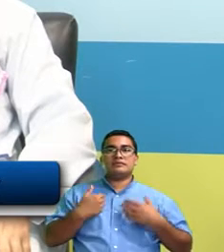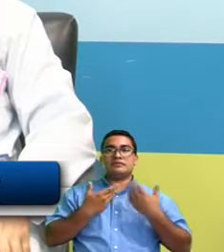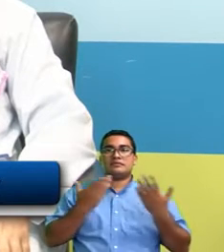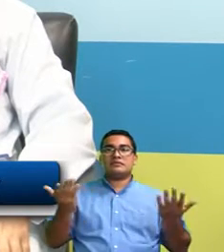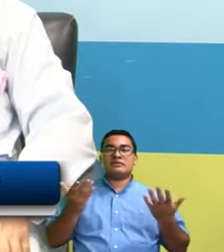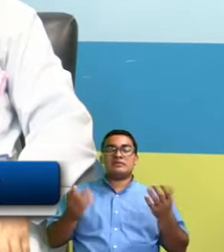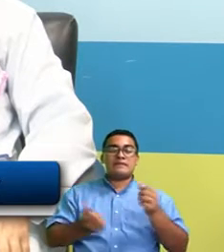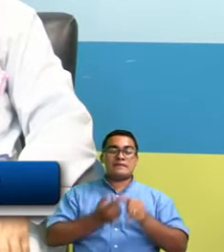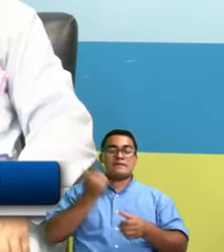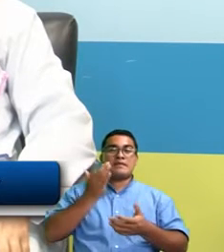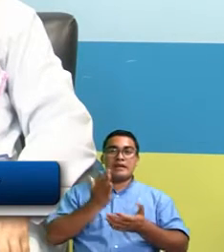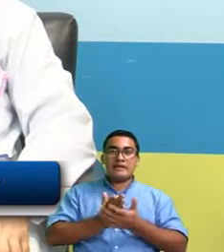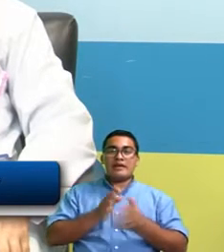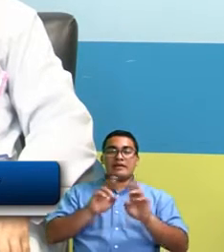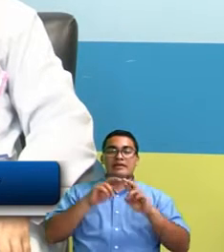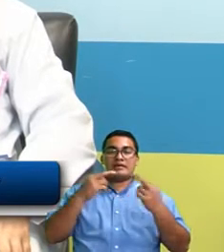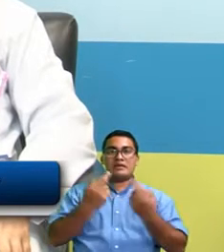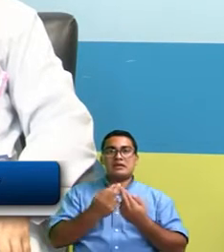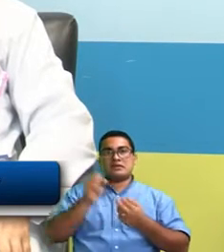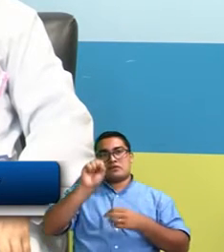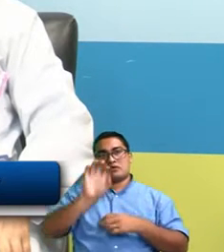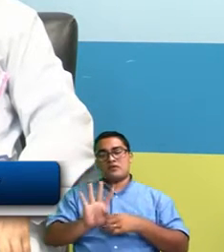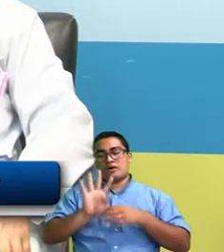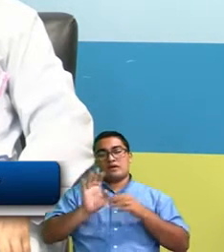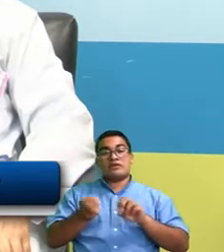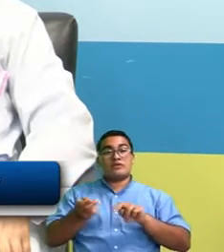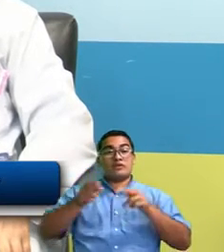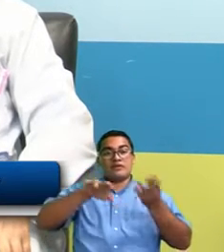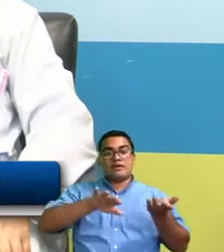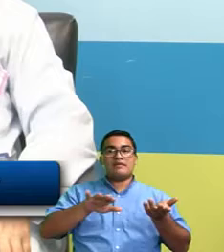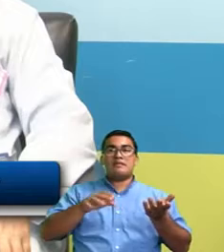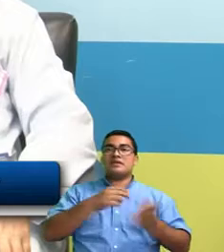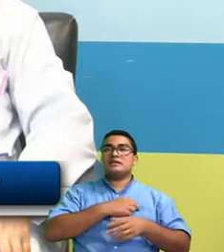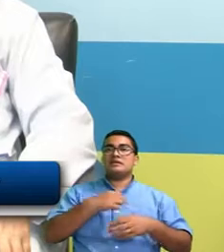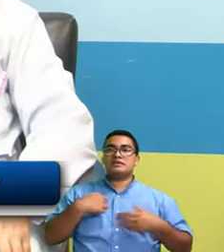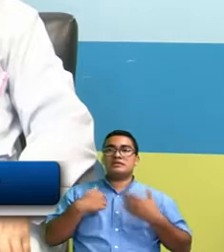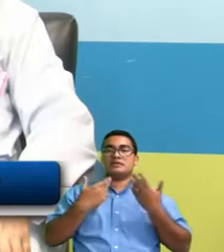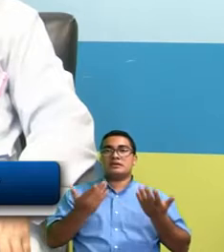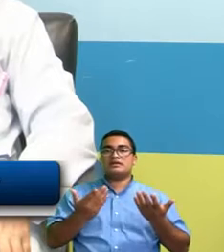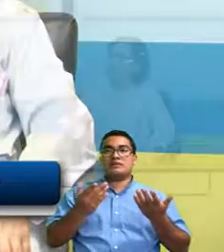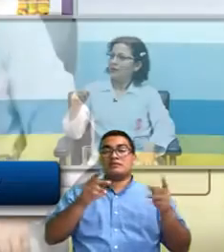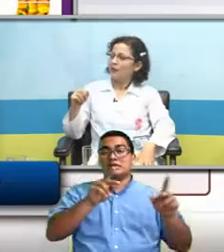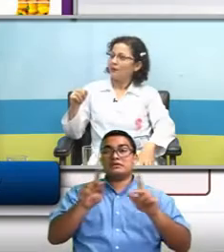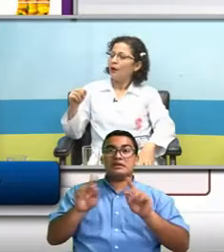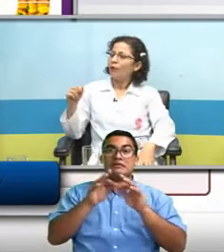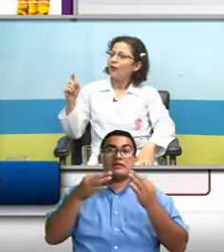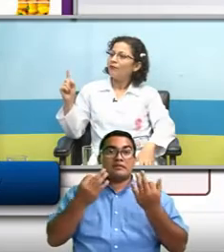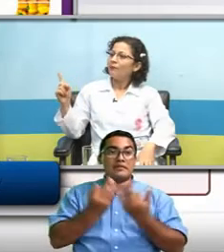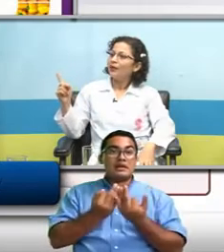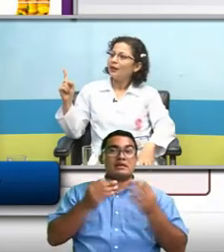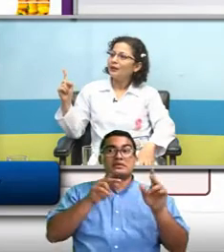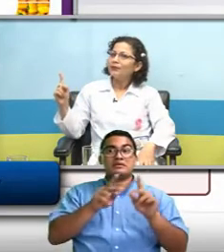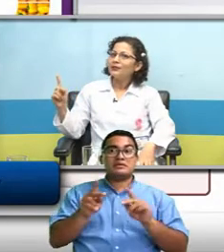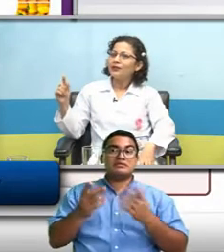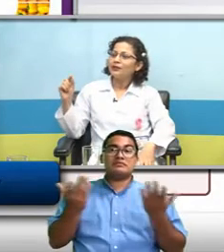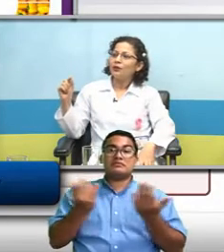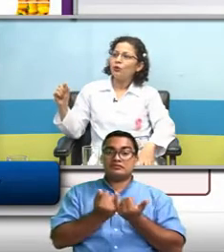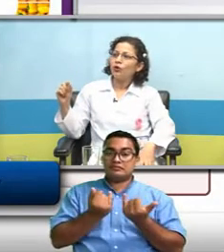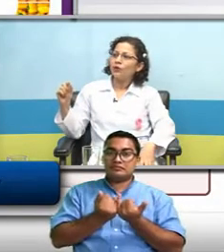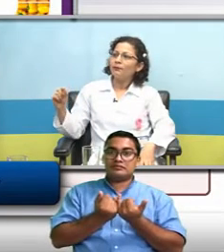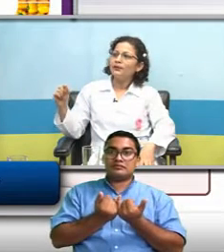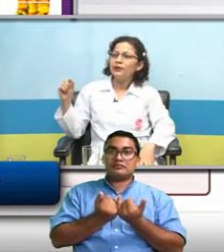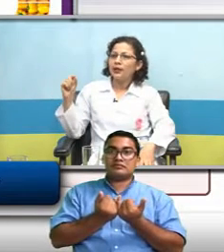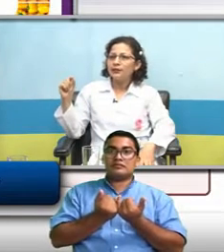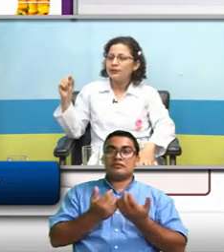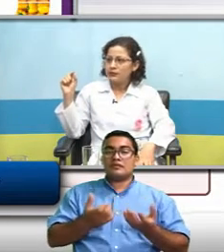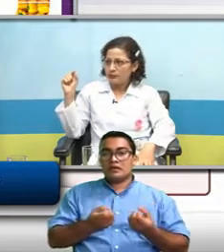hicimos la primera reunión el 4 de noviembre, el 3 de noviembre, con los familiares de paciente, porque el familiar del paciente, el cuidador